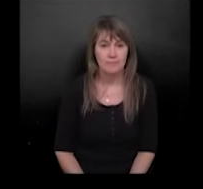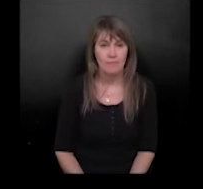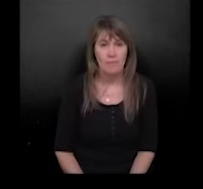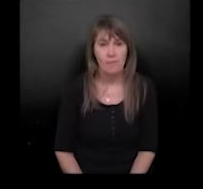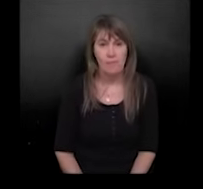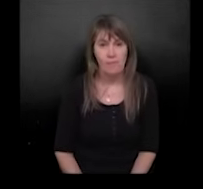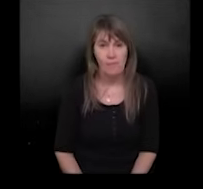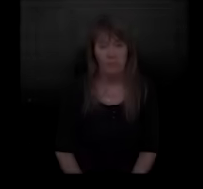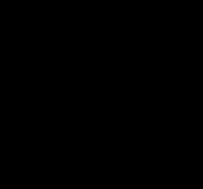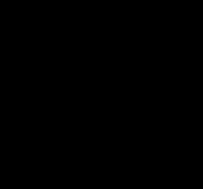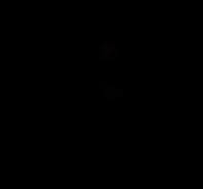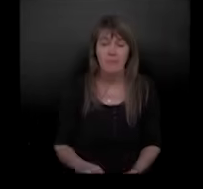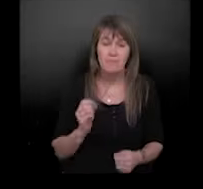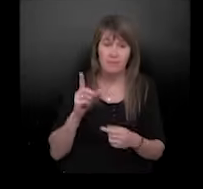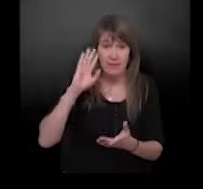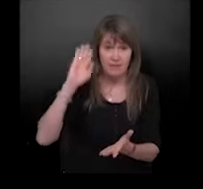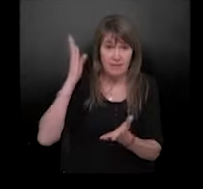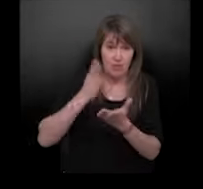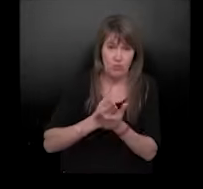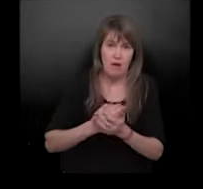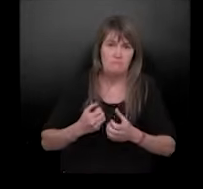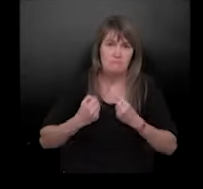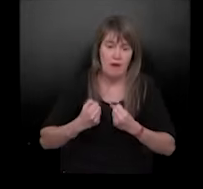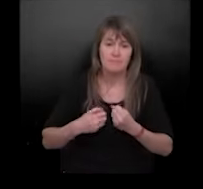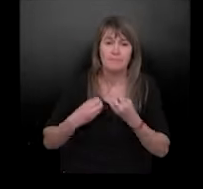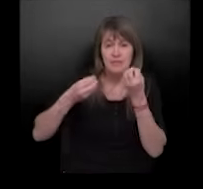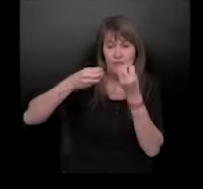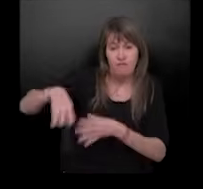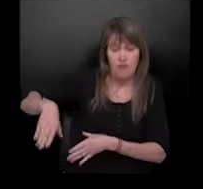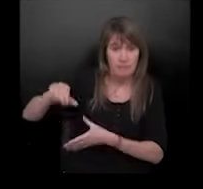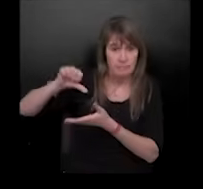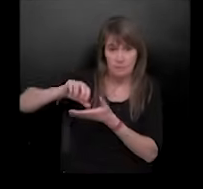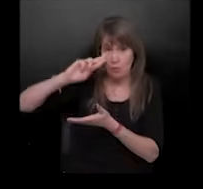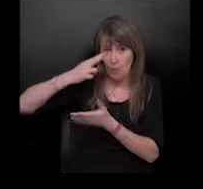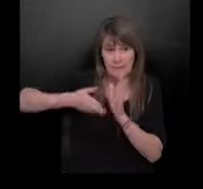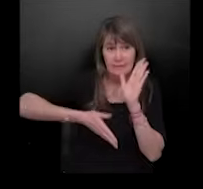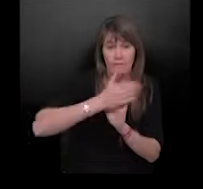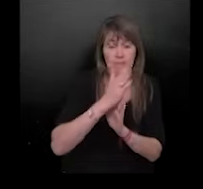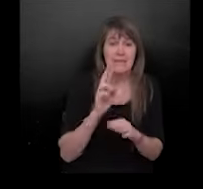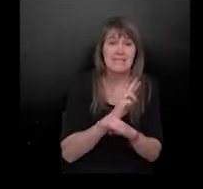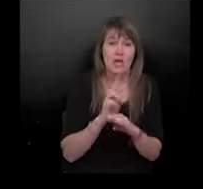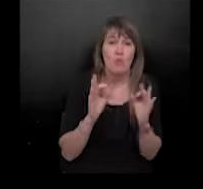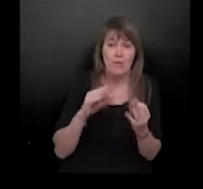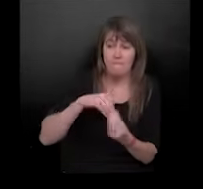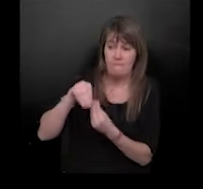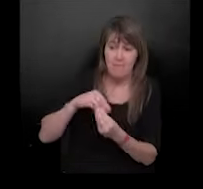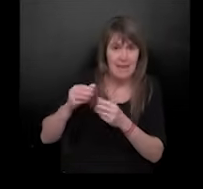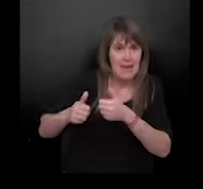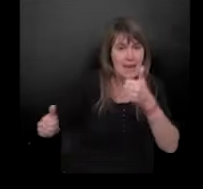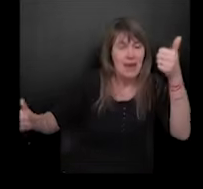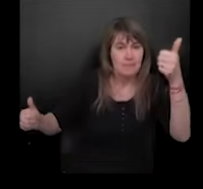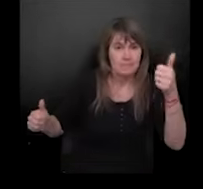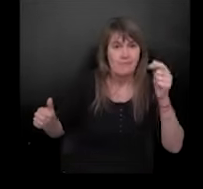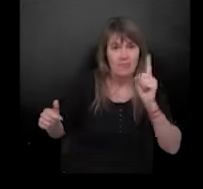CN cuando la dictadura se endureció tuvo que dejar el país por su seguridad y la de su familia ya que